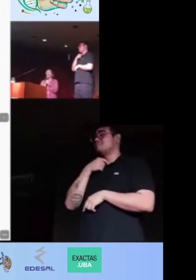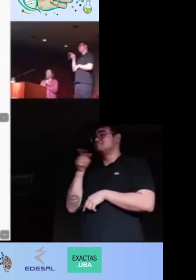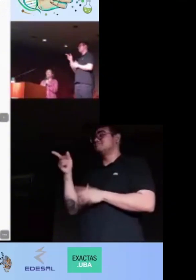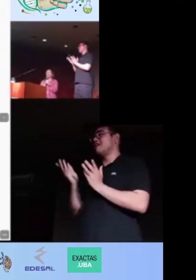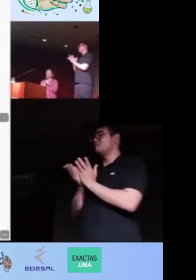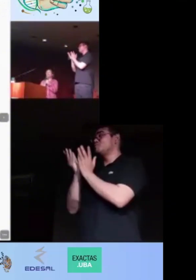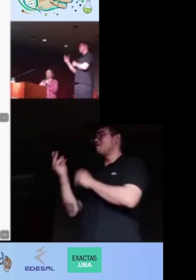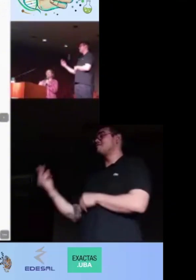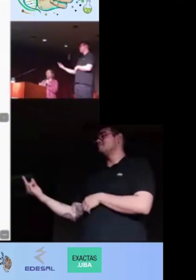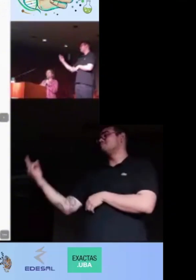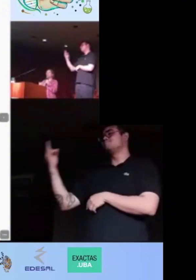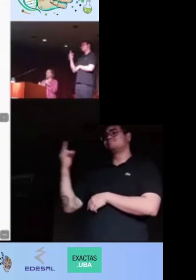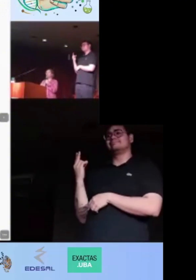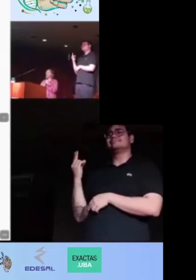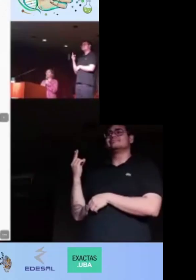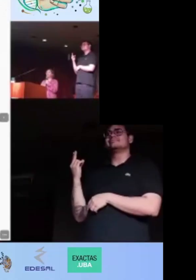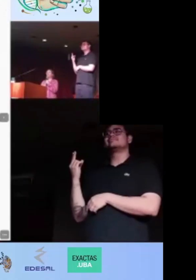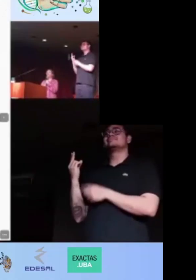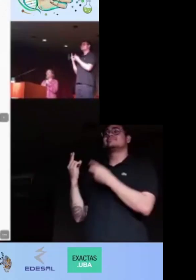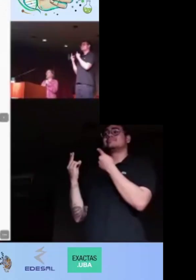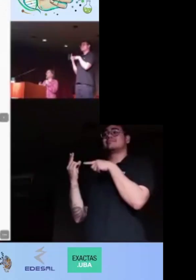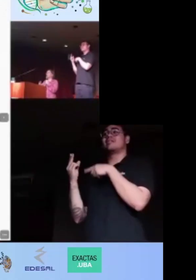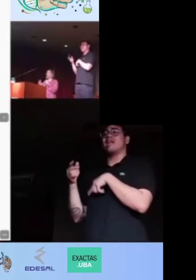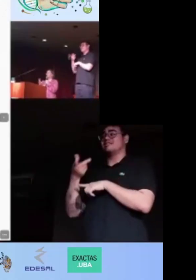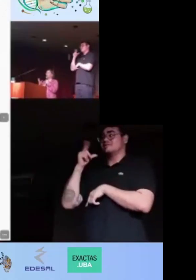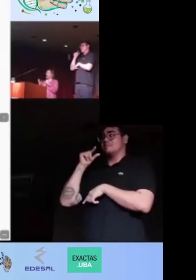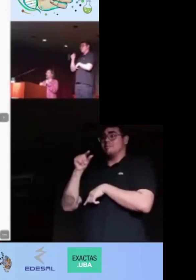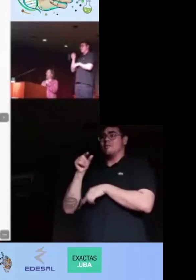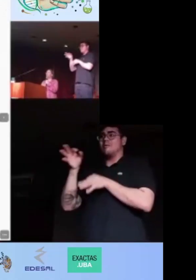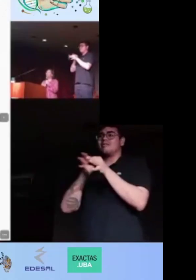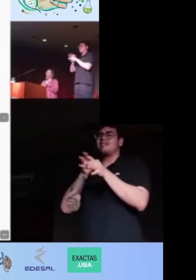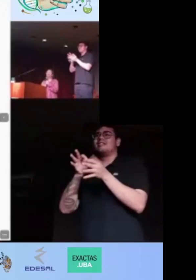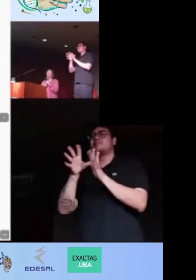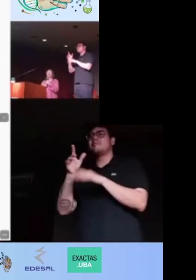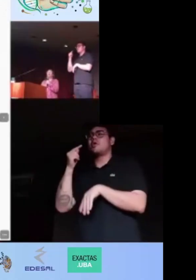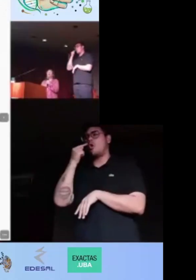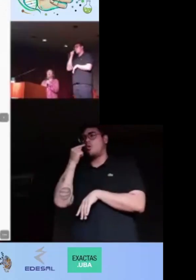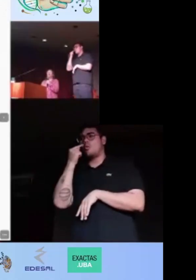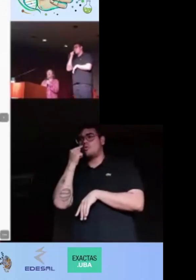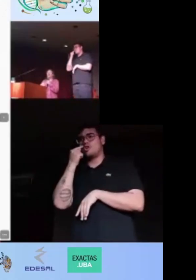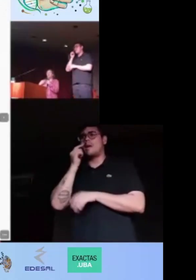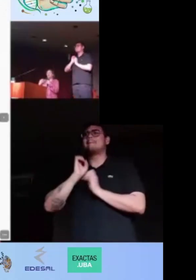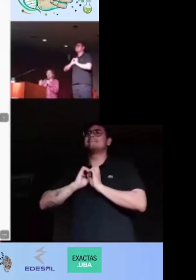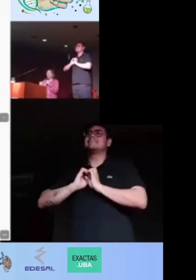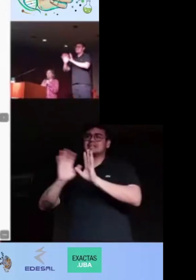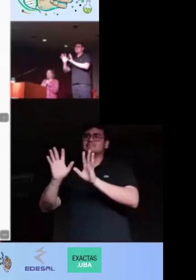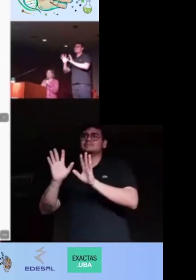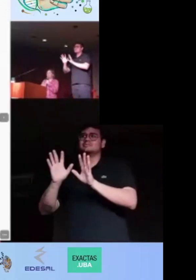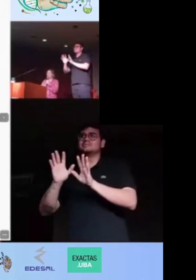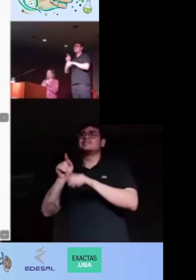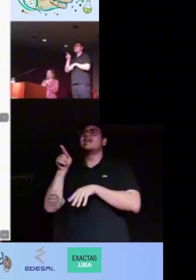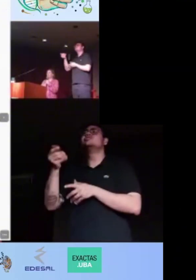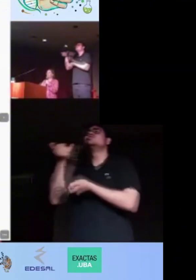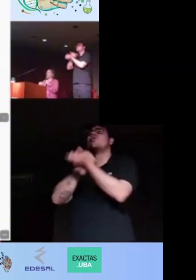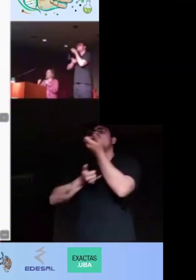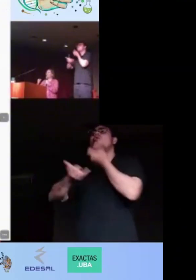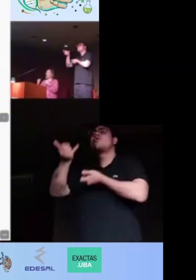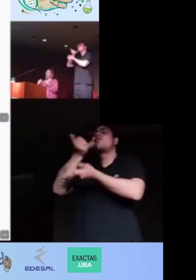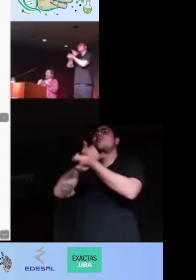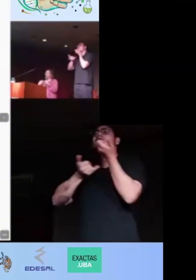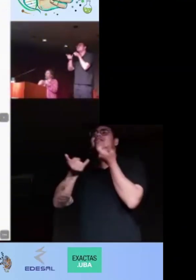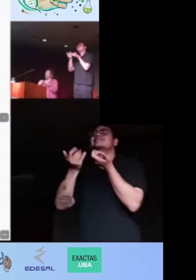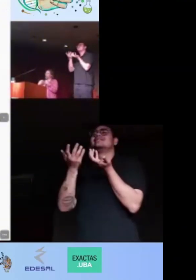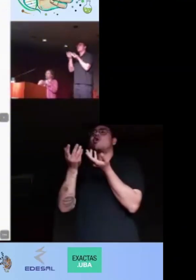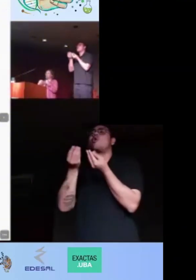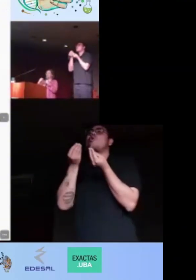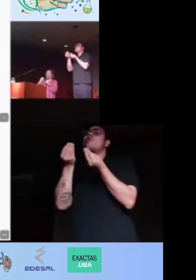participado en este proyecto, que insisto, hemos empezado este año, yo no sé si en junio, ahí, cuenten ellos en primera persona. También me doy cuenta